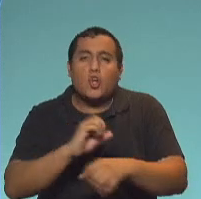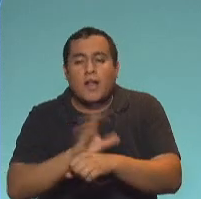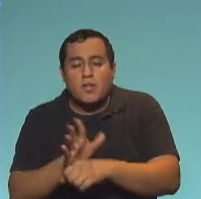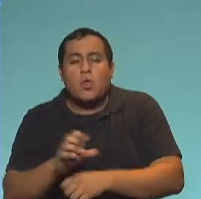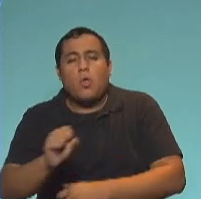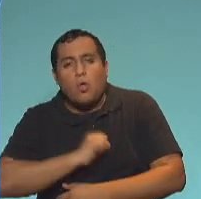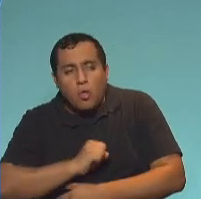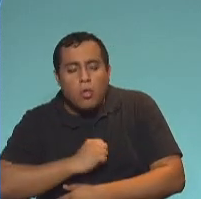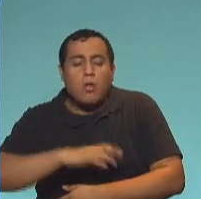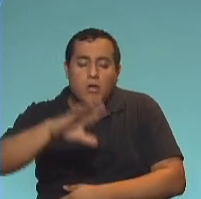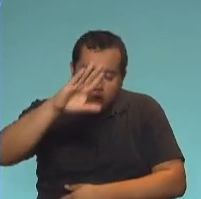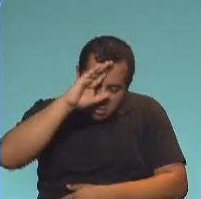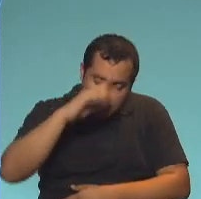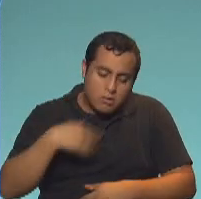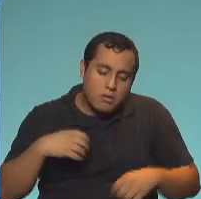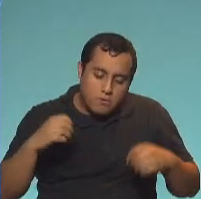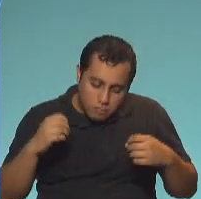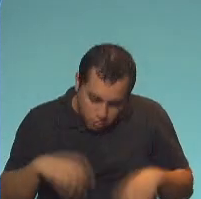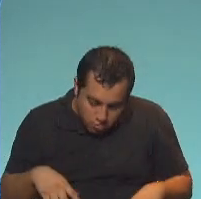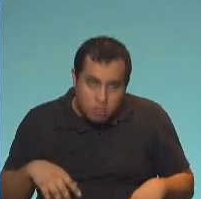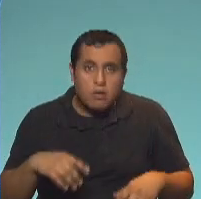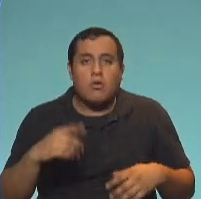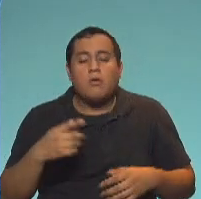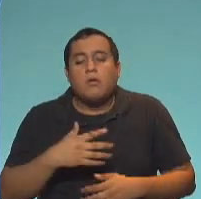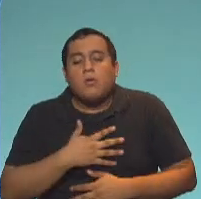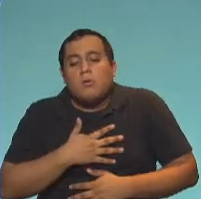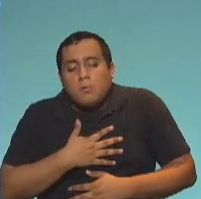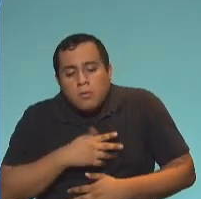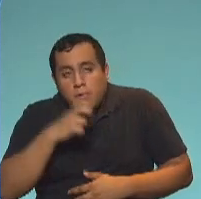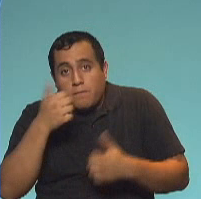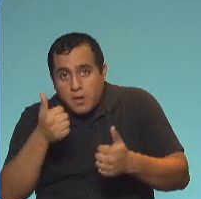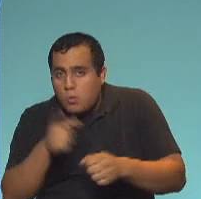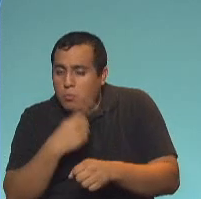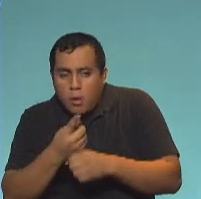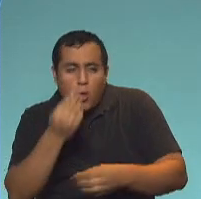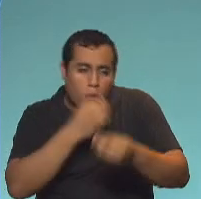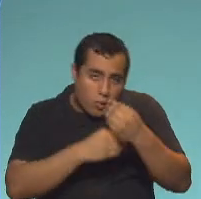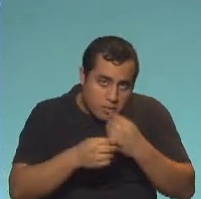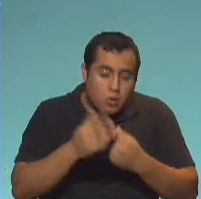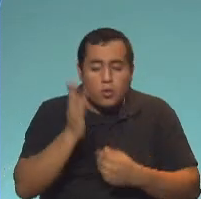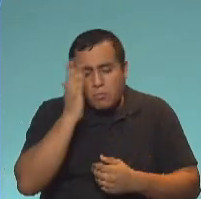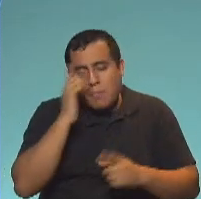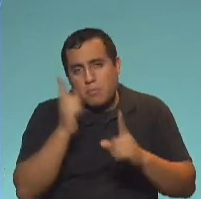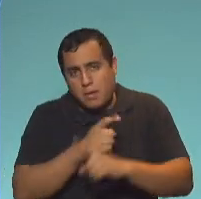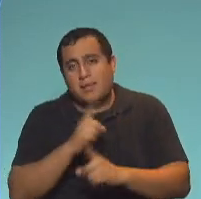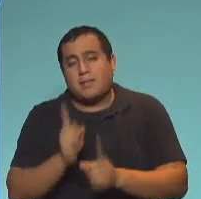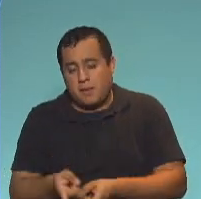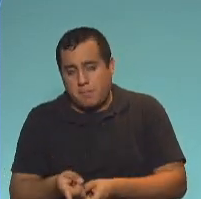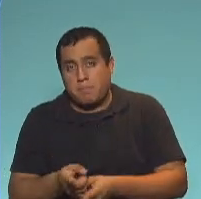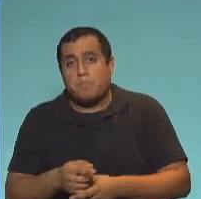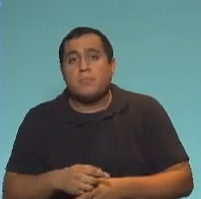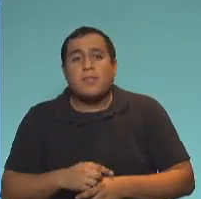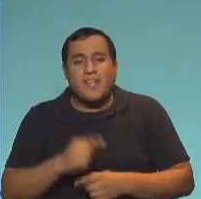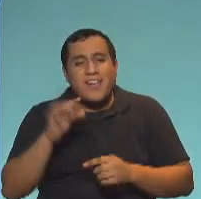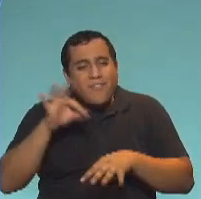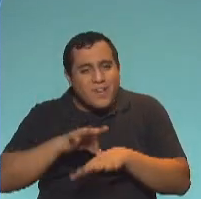fiebre decaimiento dificultad para respirar para alimentarse y para dormir este la bronquilitis